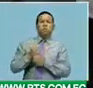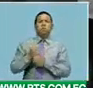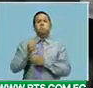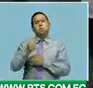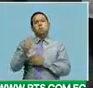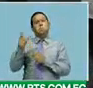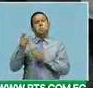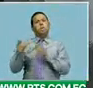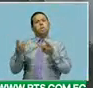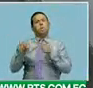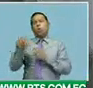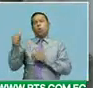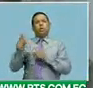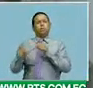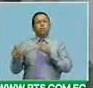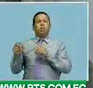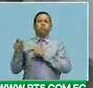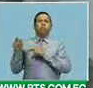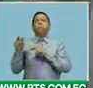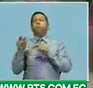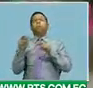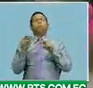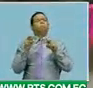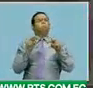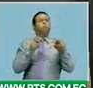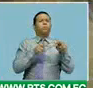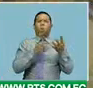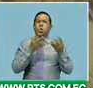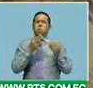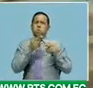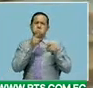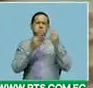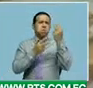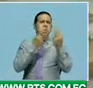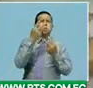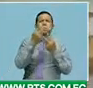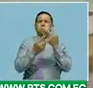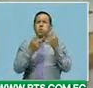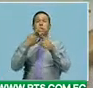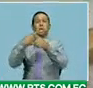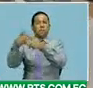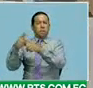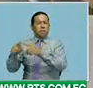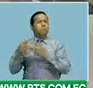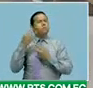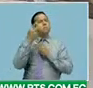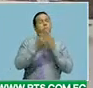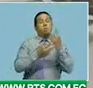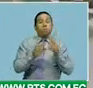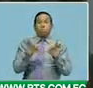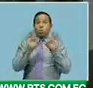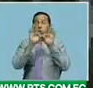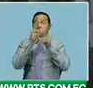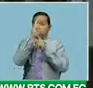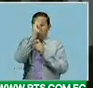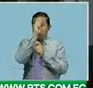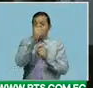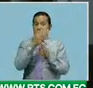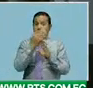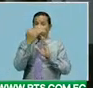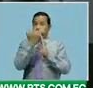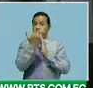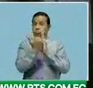la maravillosa urbe, sus pequeñas muestras de artesanía y comida, todo ello respetando los protocolos de bioseguridad. Desde la ciudad de